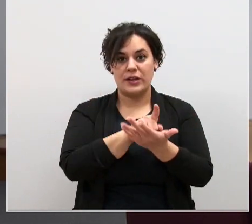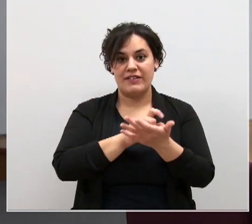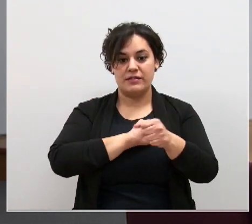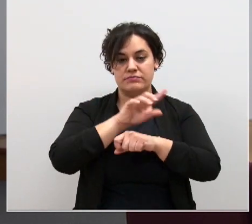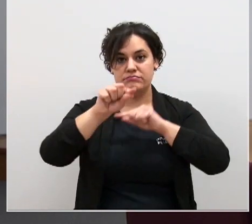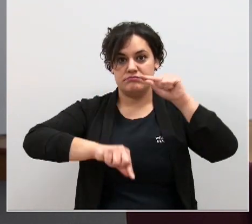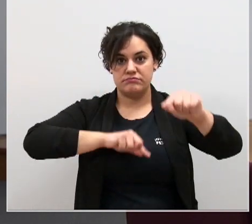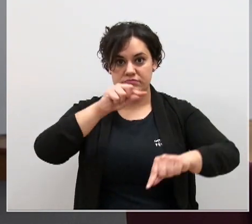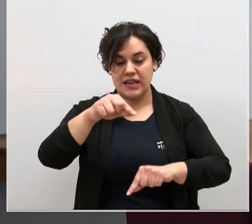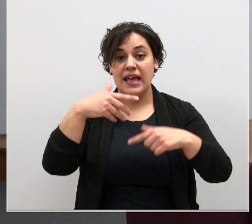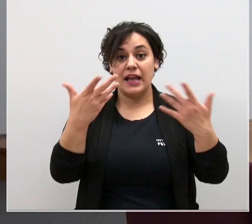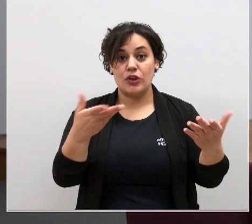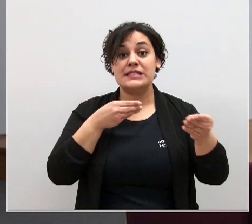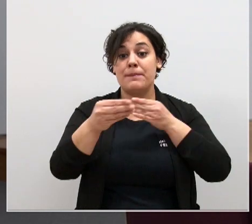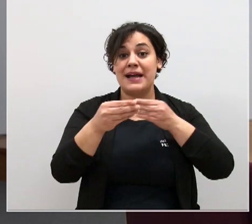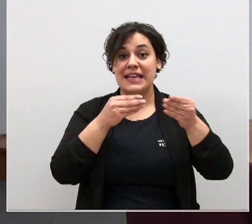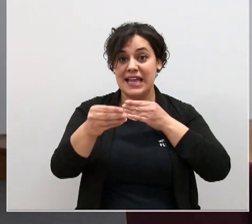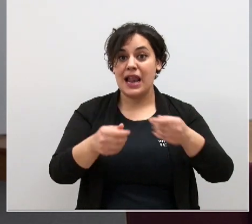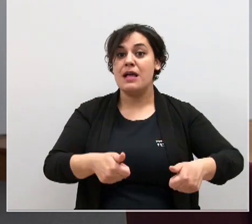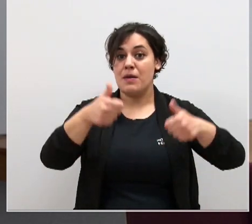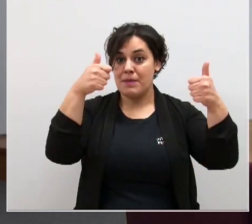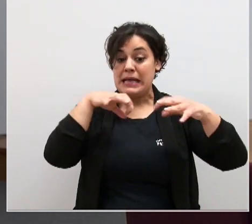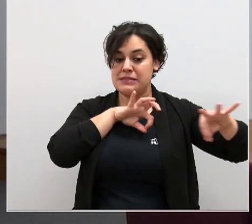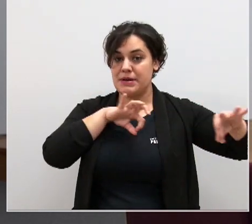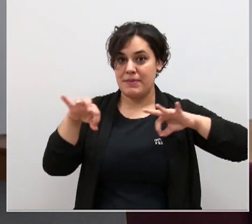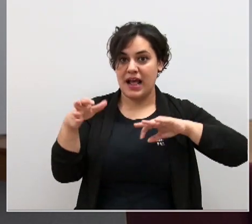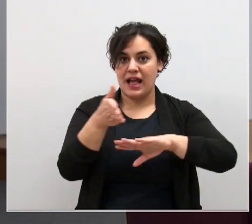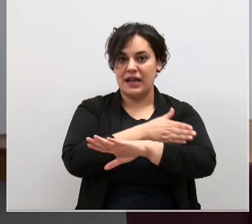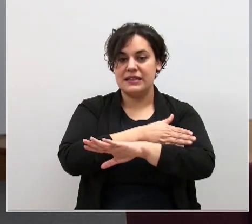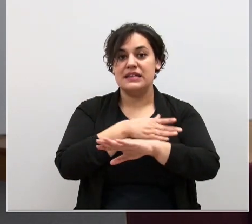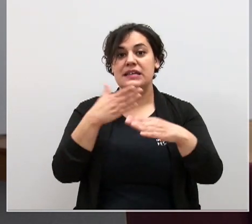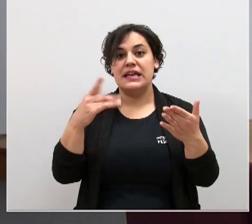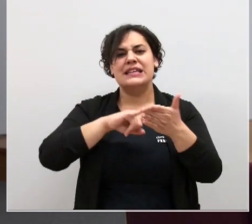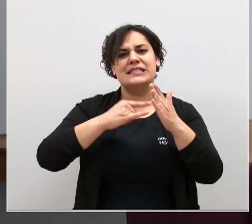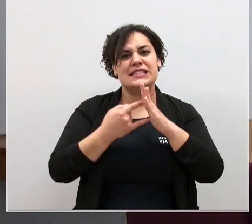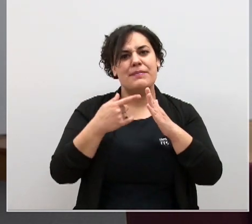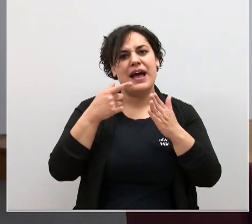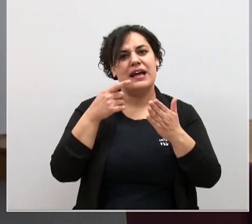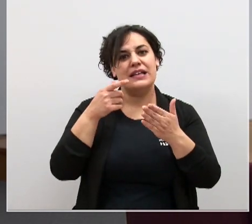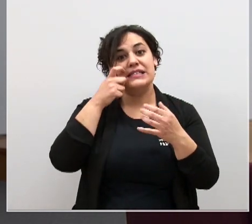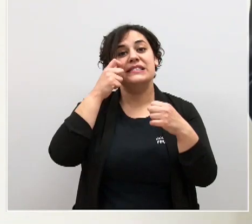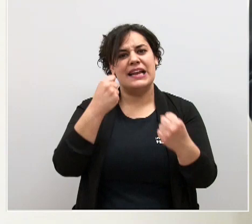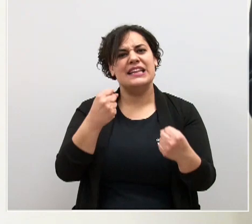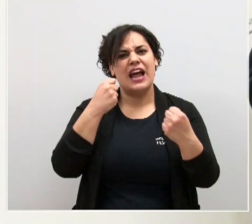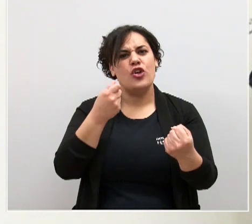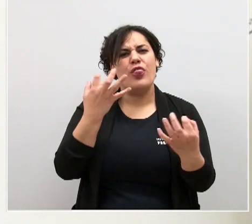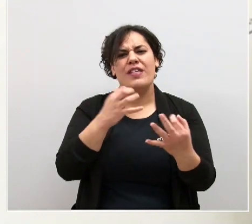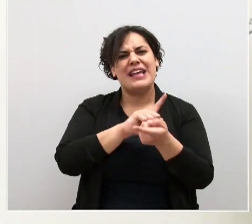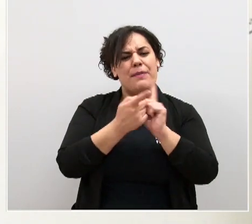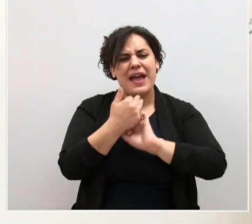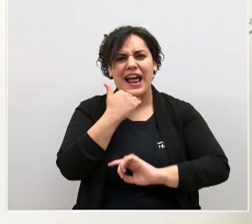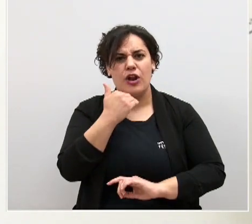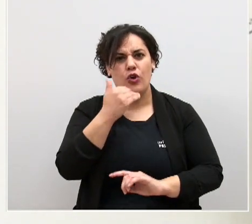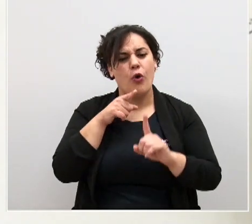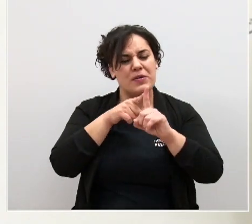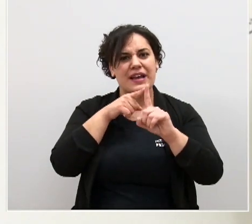contar con más material, ¿qué debe cambiar en la organización del sistema sanitario para afrontarlo mejor? Bueno, yo creo que han